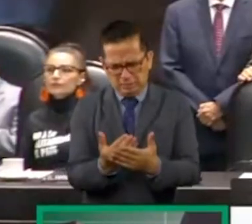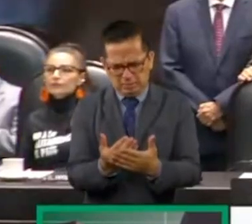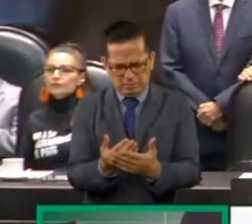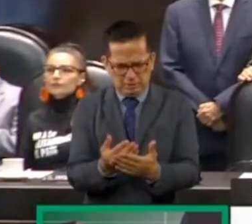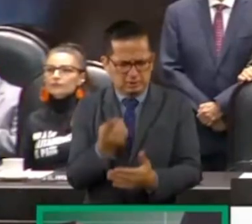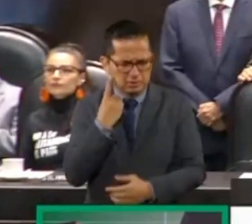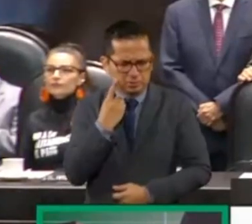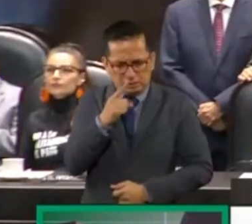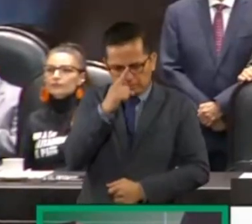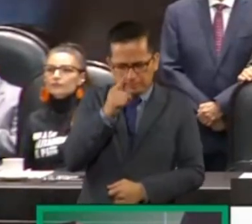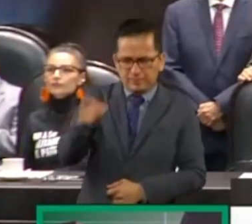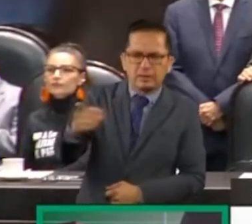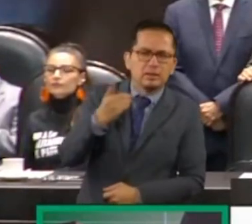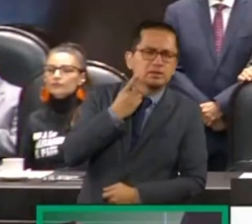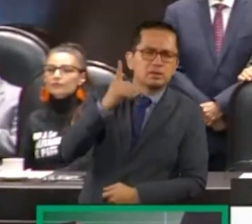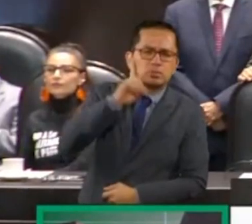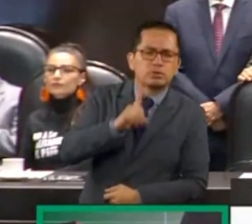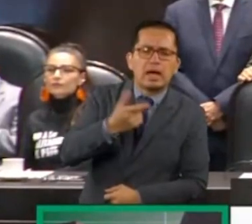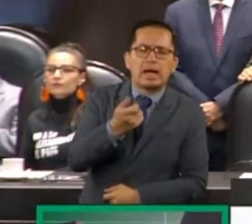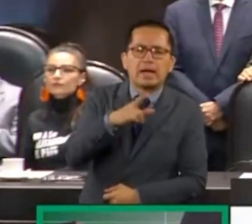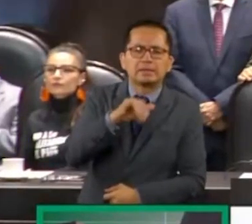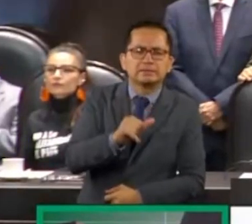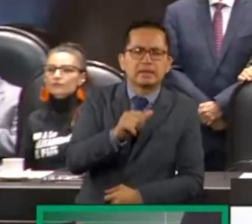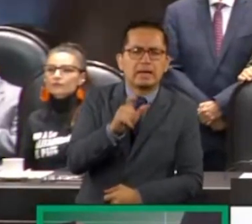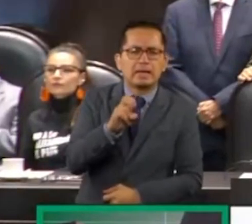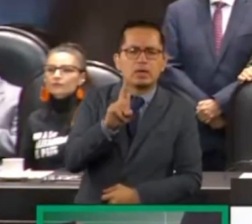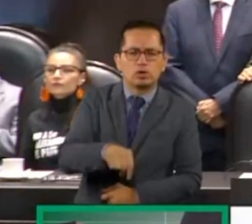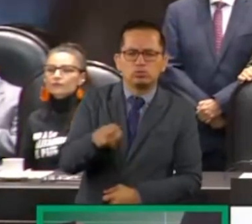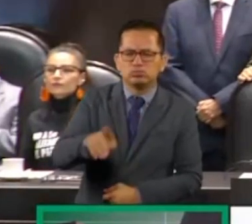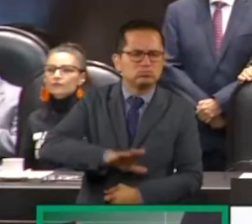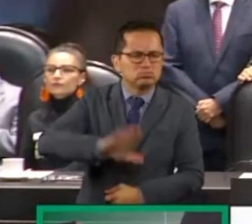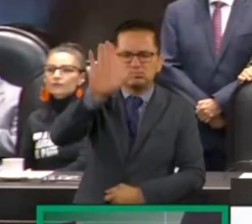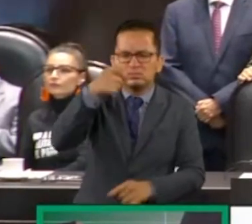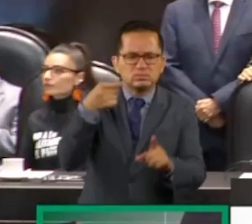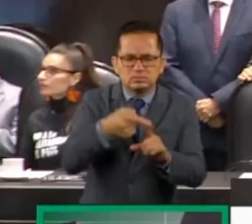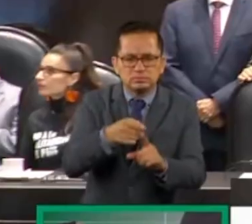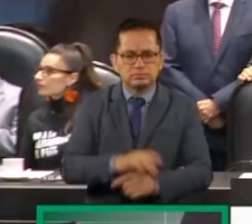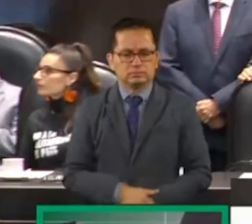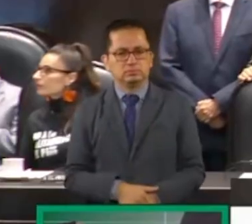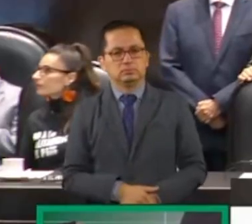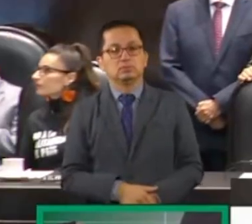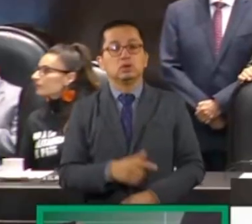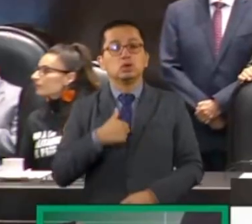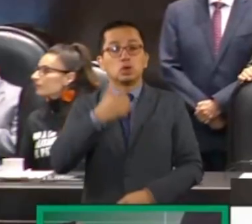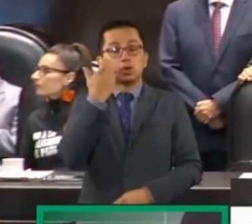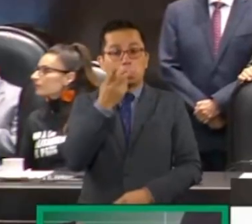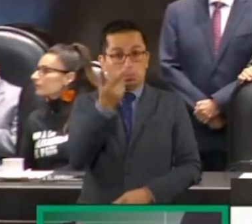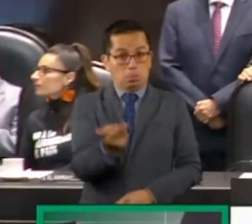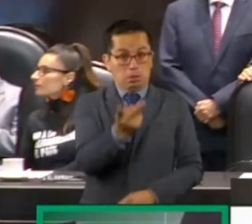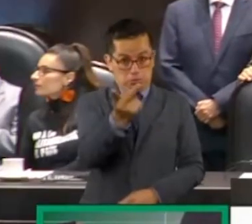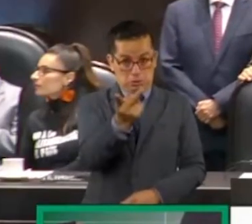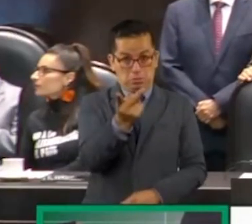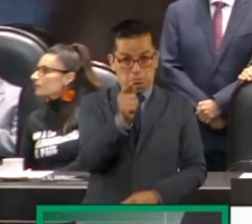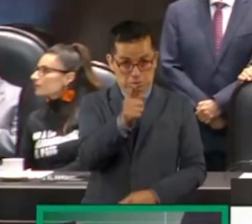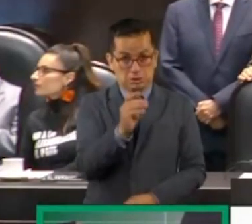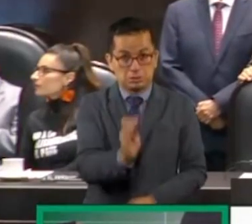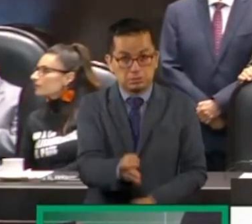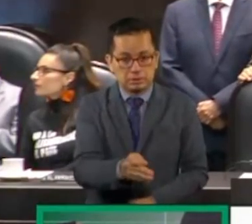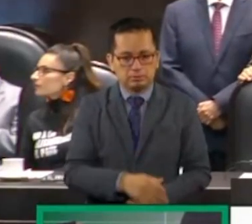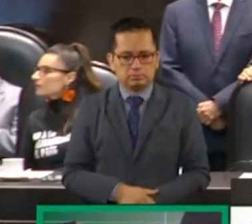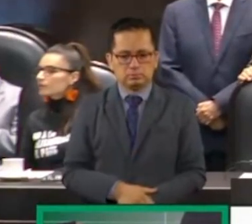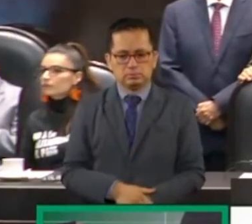objeto? Una pregunta. Si me acepta la pregunta la oradora. Diputada Piceño, ¿acepta la